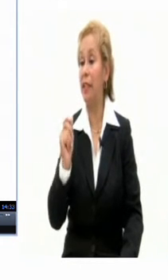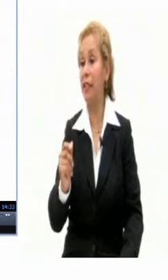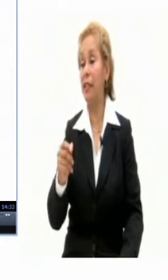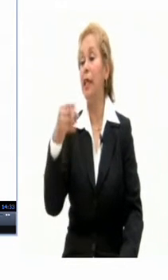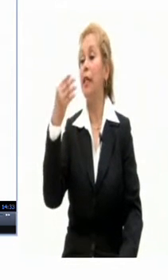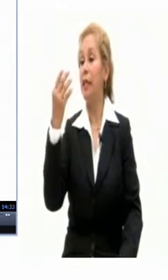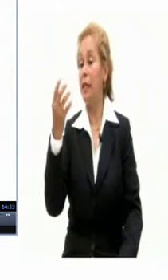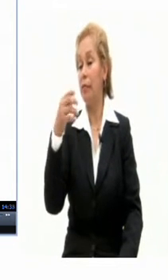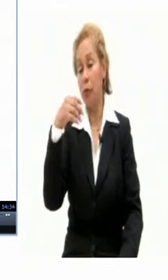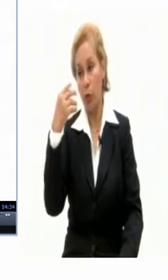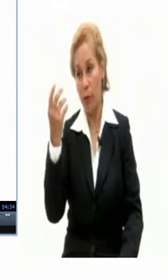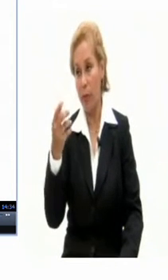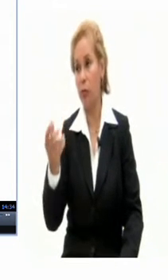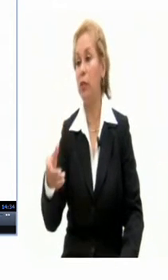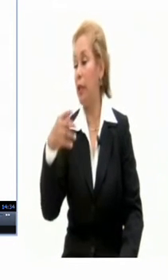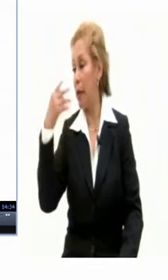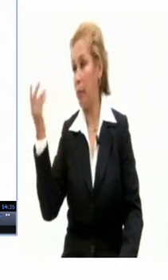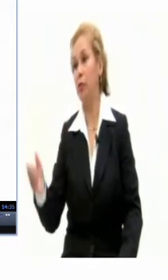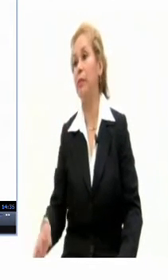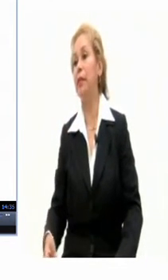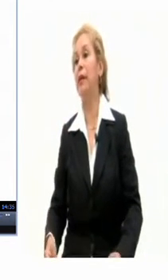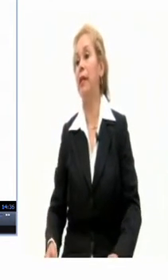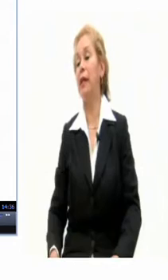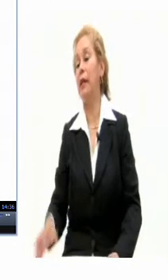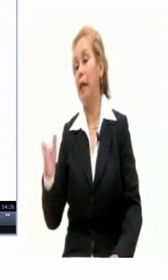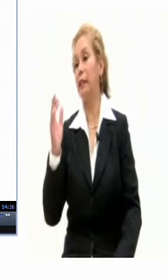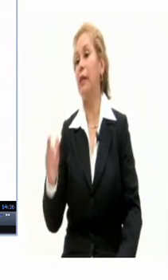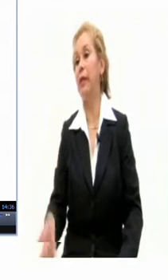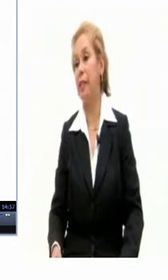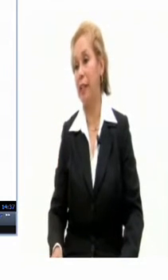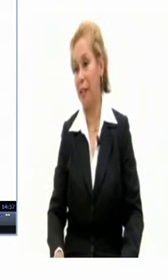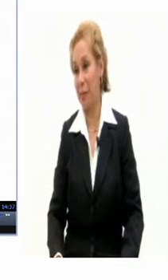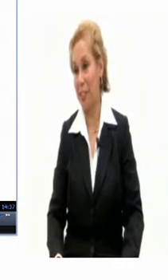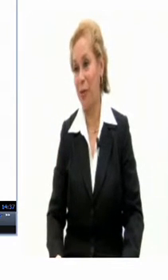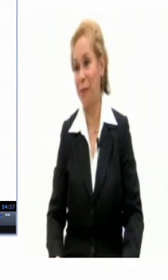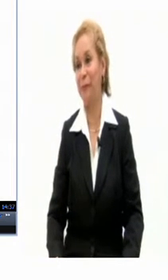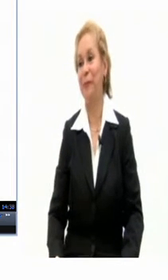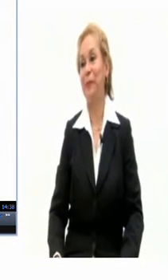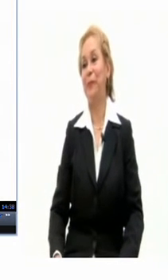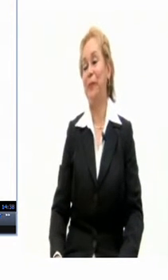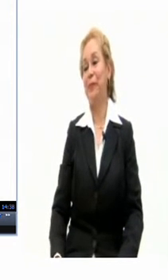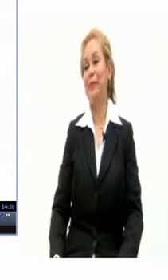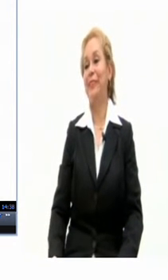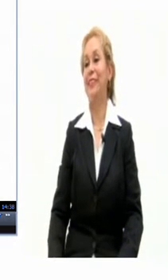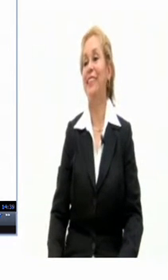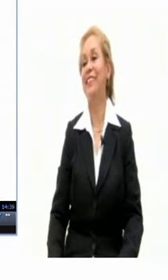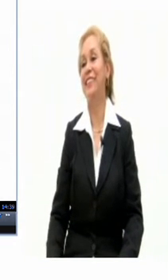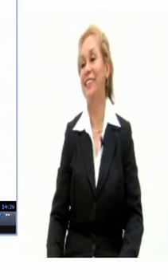Muchísimas gracias. Y nos vemos la próxima semana a través de esta grabación.